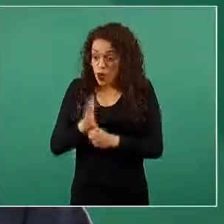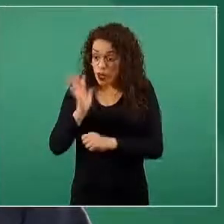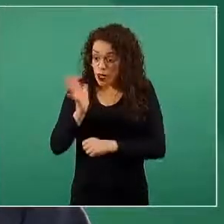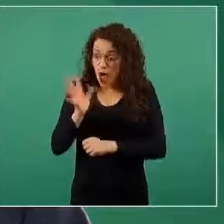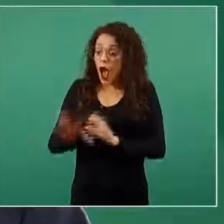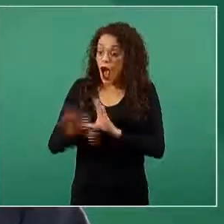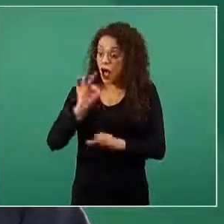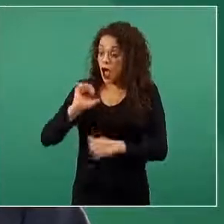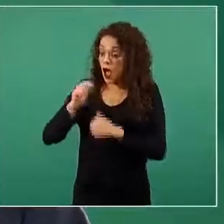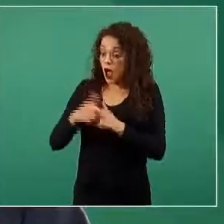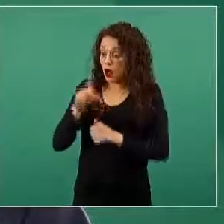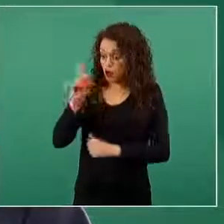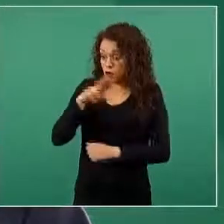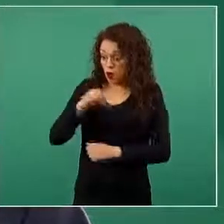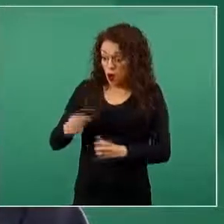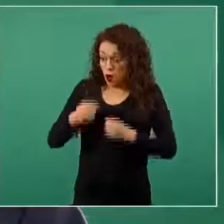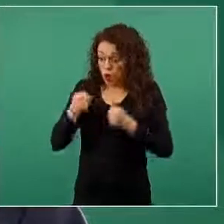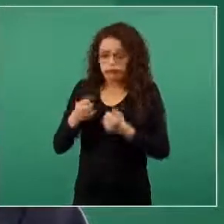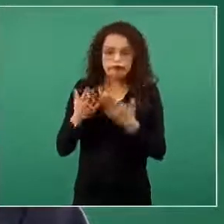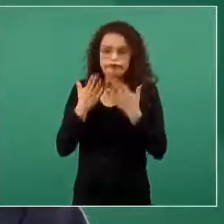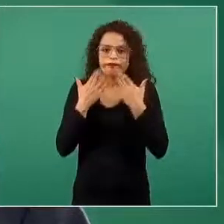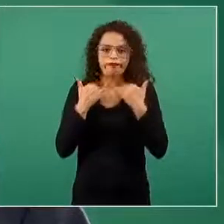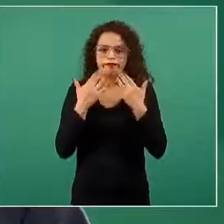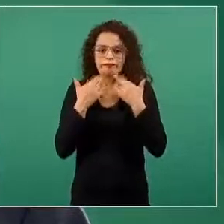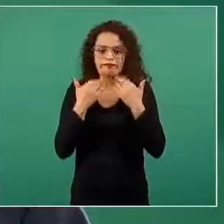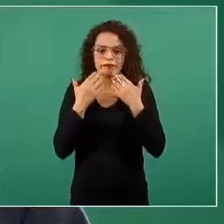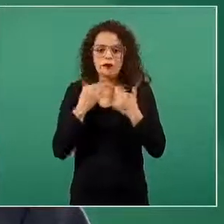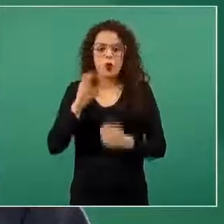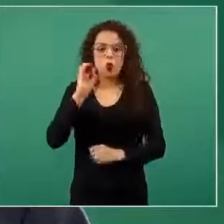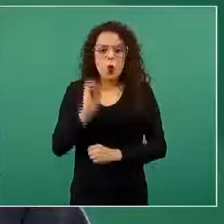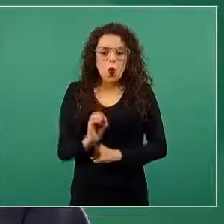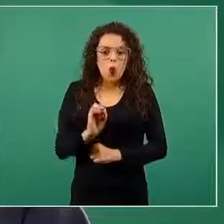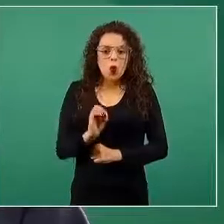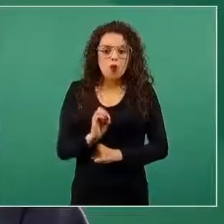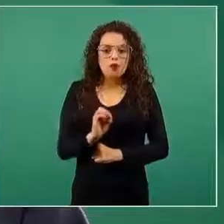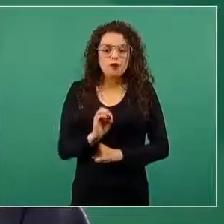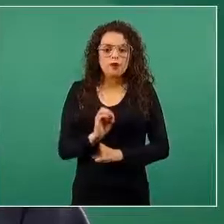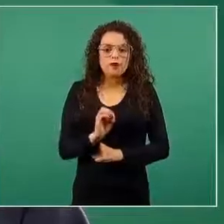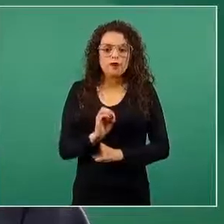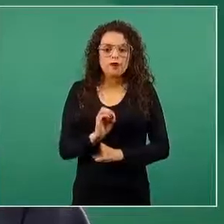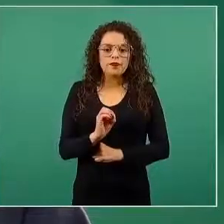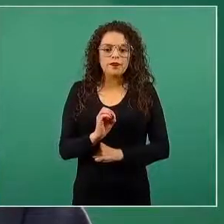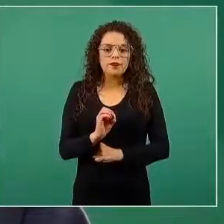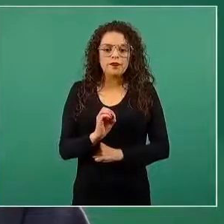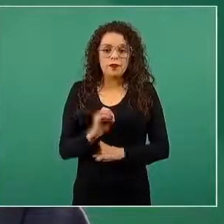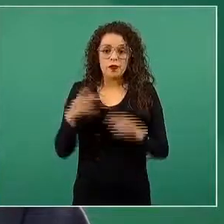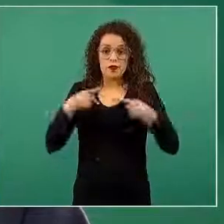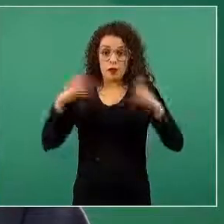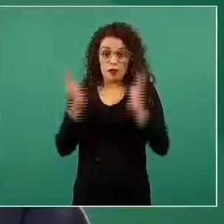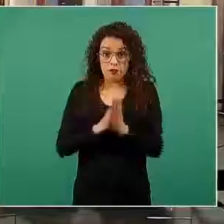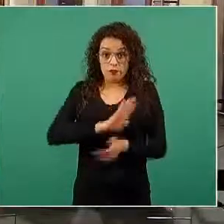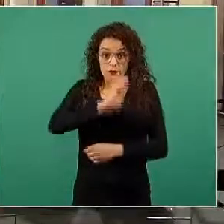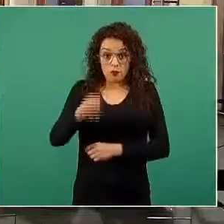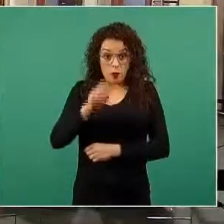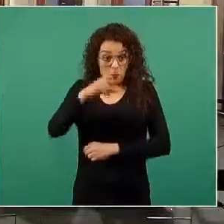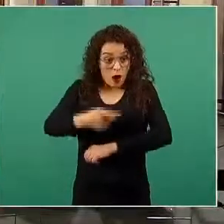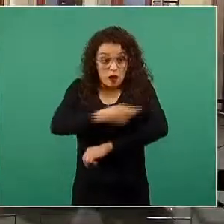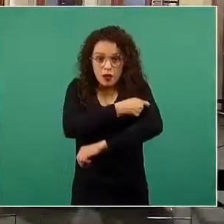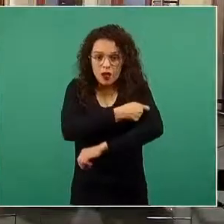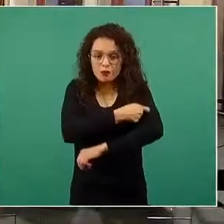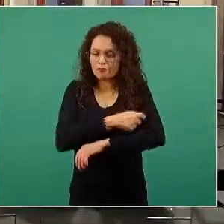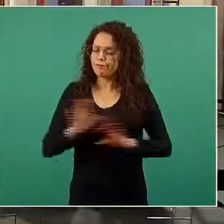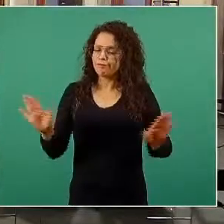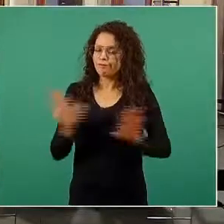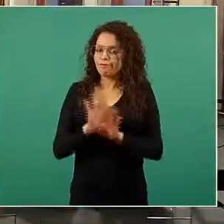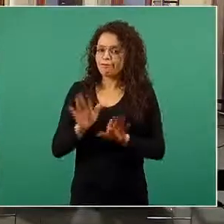dejado un daño permanente y también ninguno que haya causado la pérdida de la vida de una persona vacunada, lo que nos